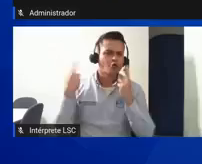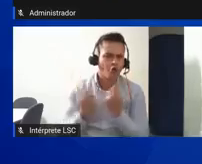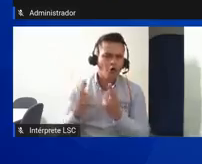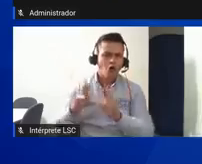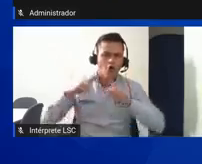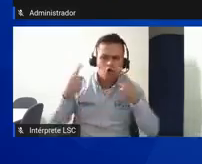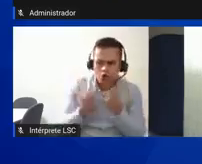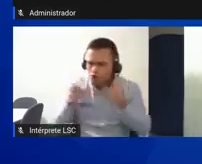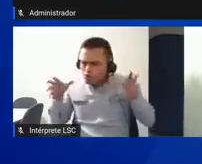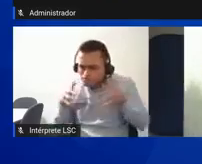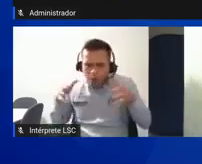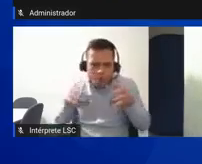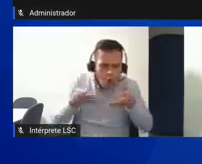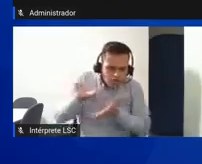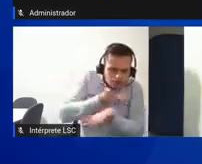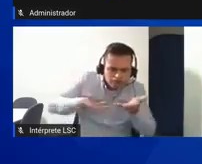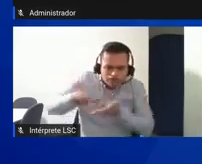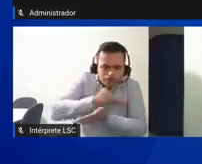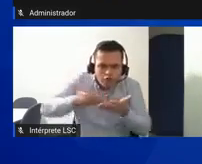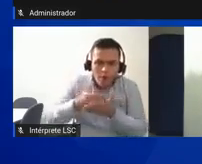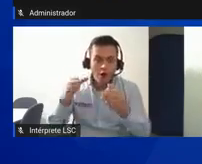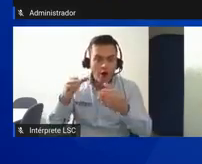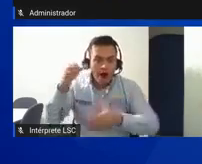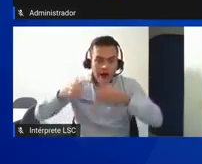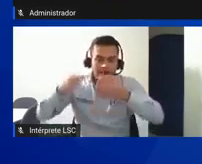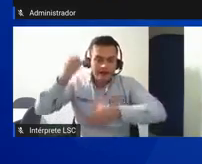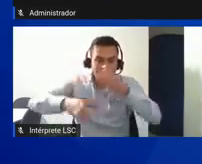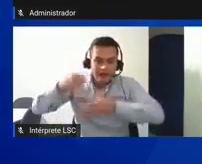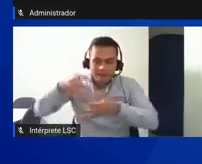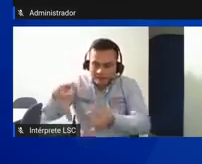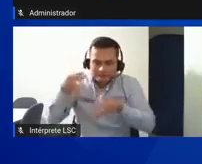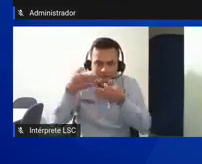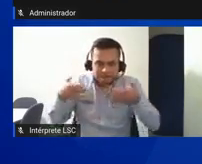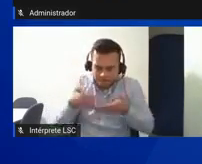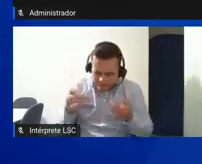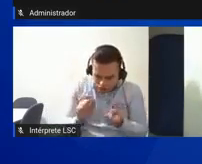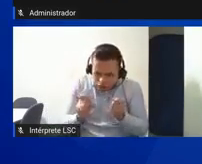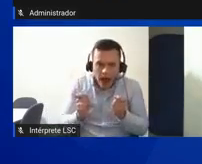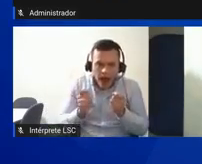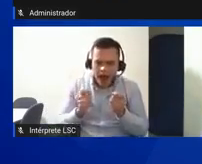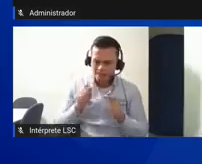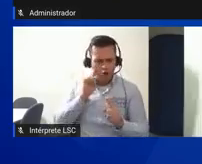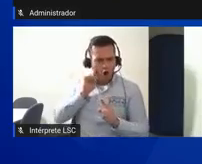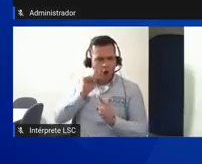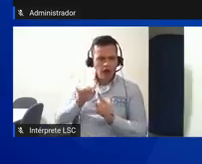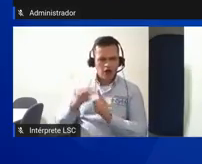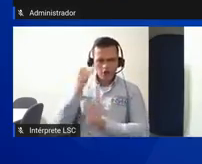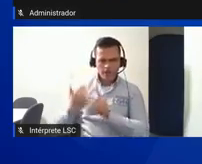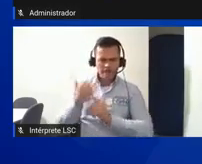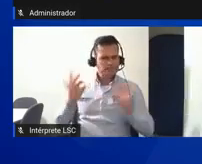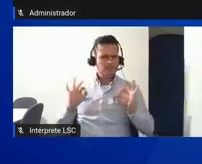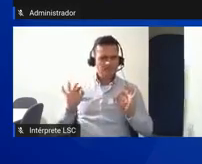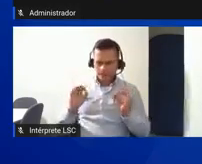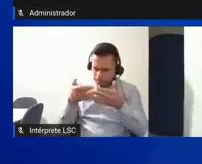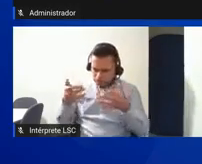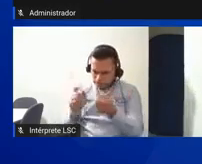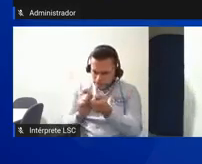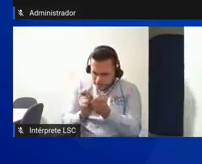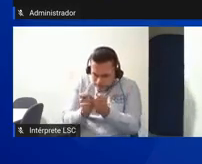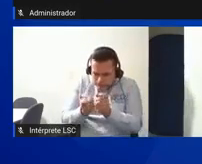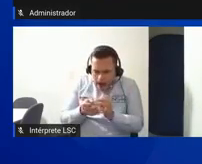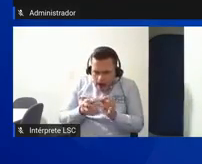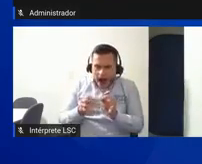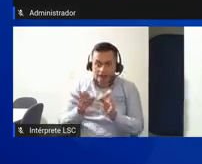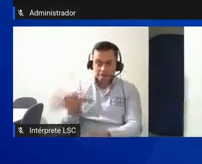esas mejoras al texto de Cámara, pero que en realidad no afectaban la finalidad, y por eso fue que a última hora escogimos para salvar el proyecto